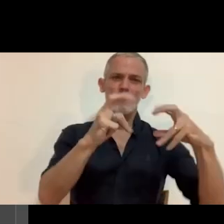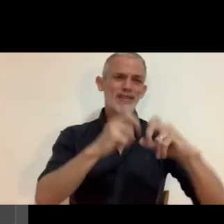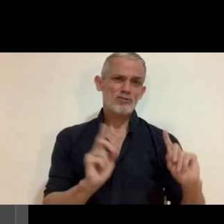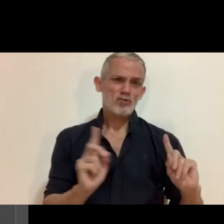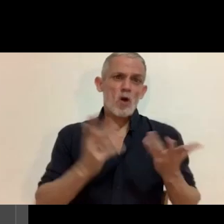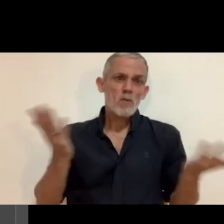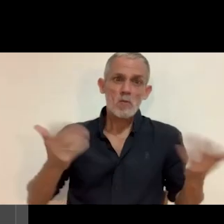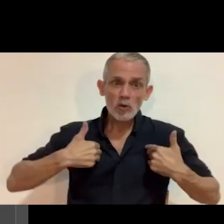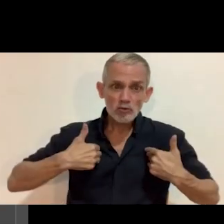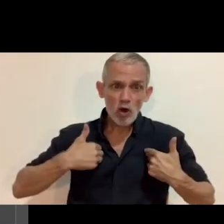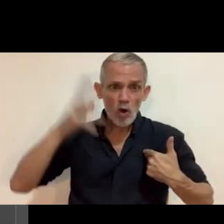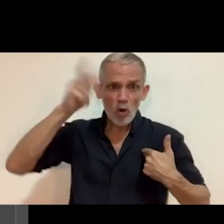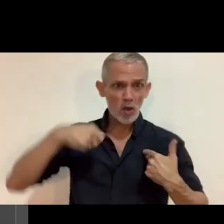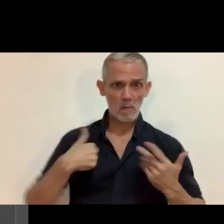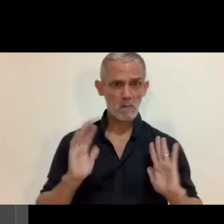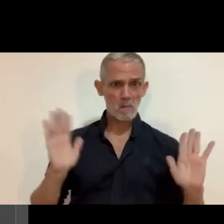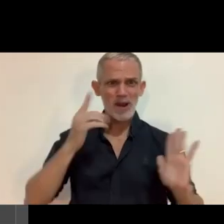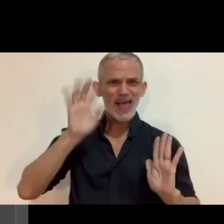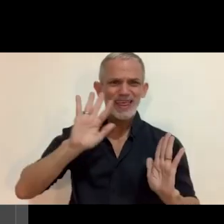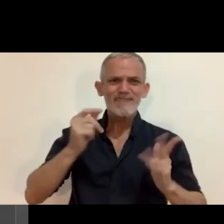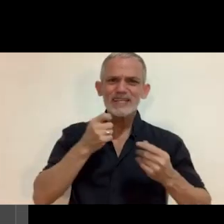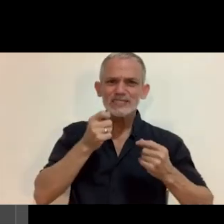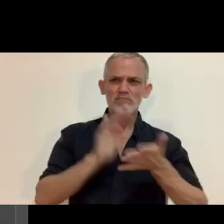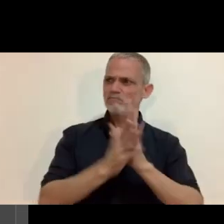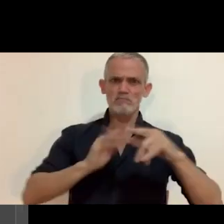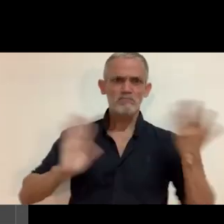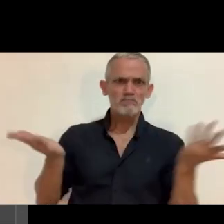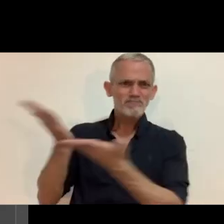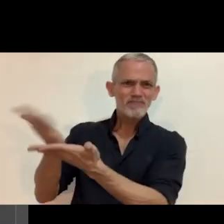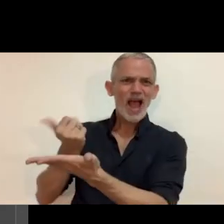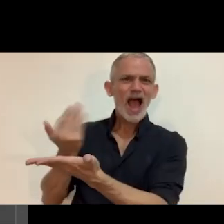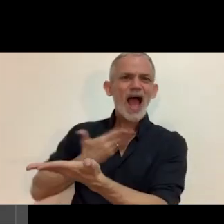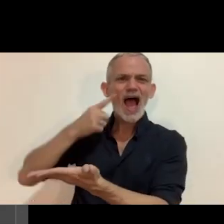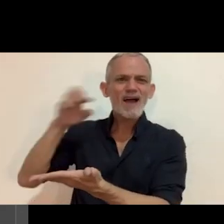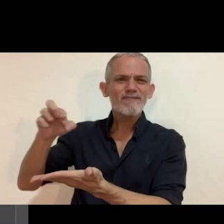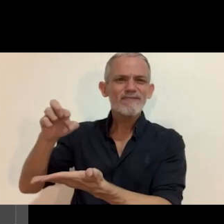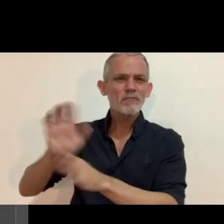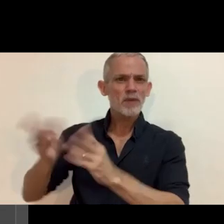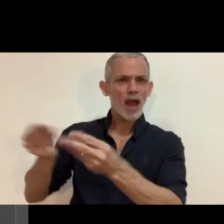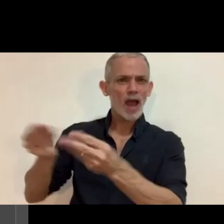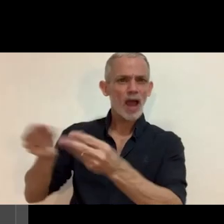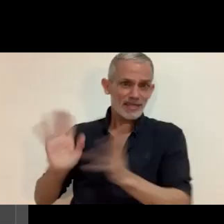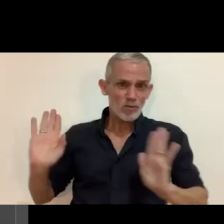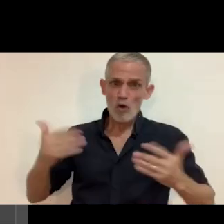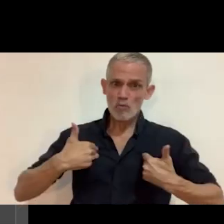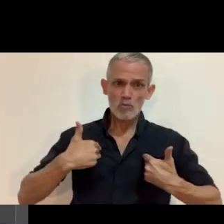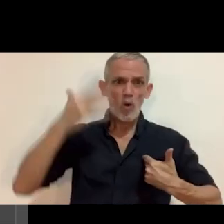no tengo la facultad de declarar la determinación, porque eso es una facultad del juez administrativo.